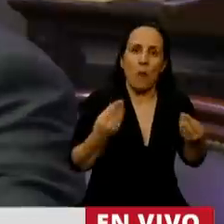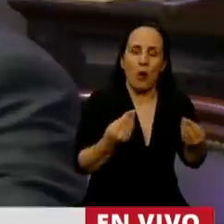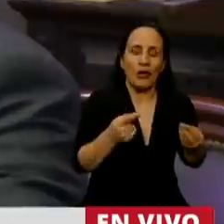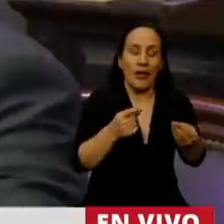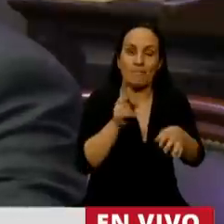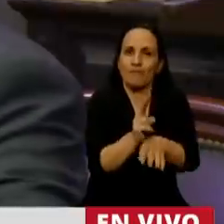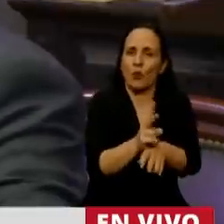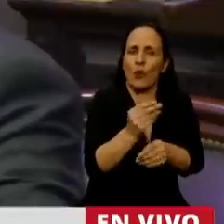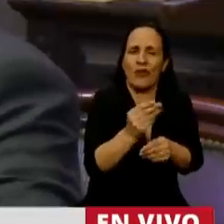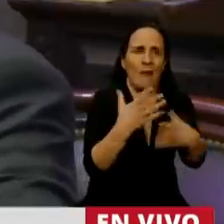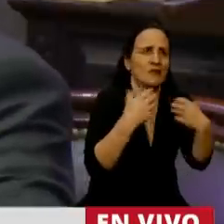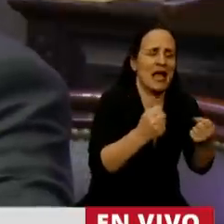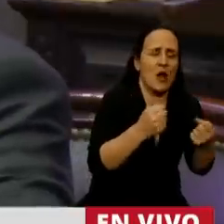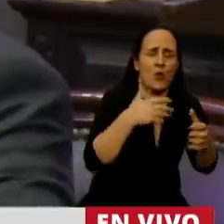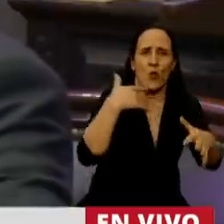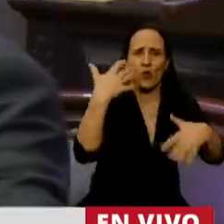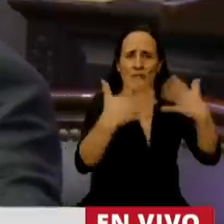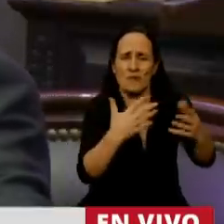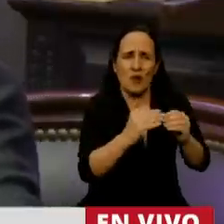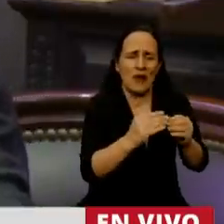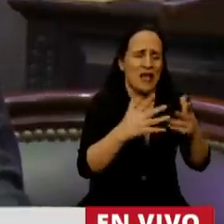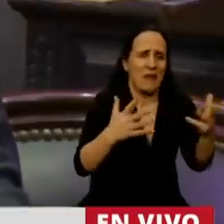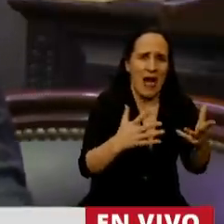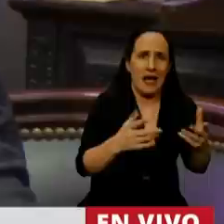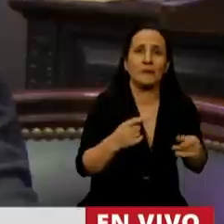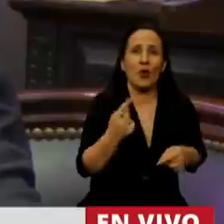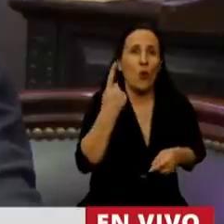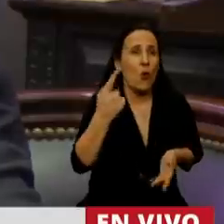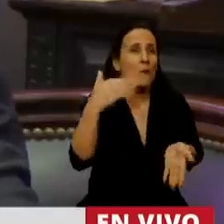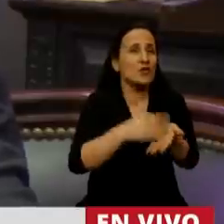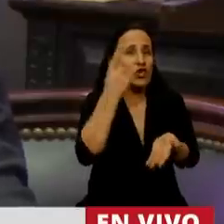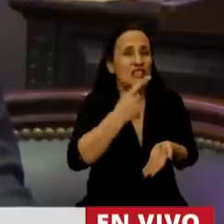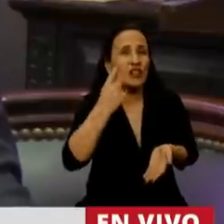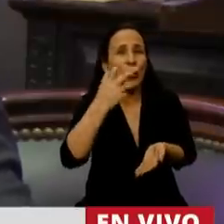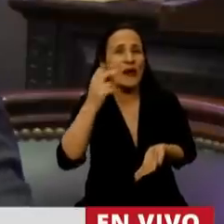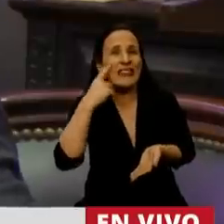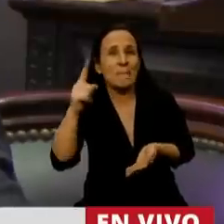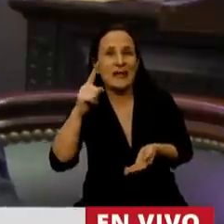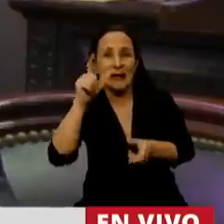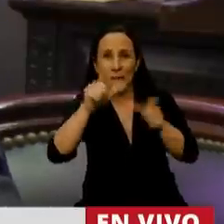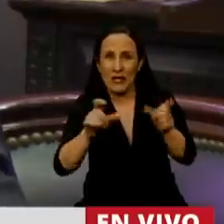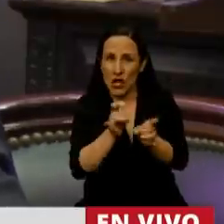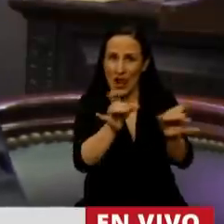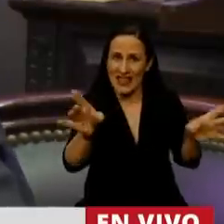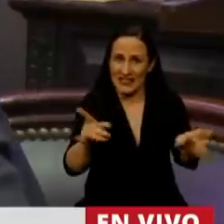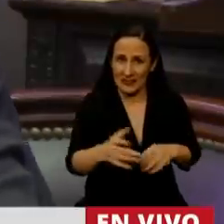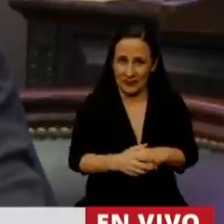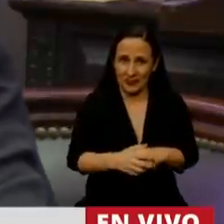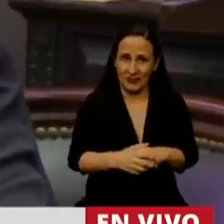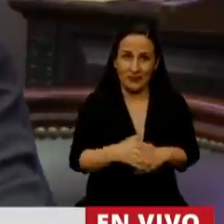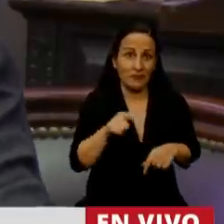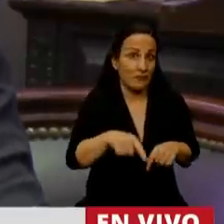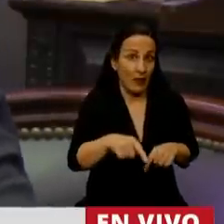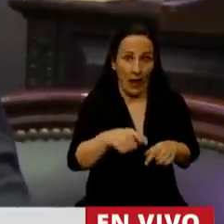sanitaria veamos la catástrofe sanitaria un millón 120 mil infectados en uno de los países que menos